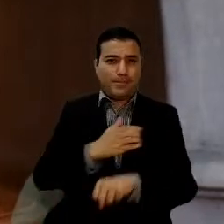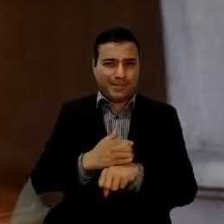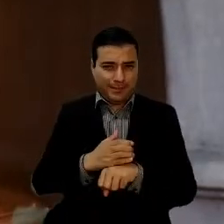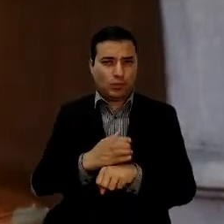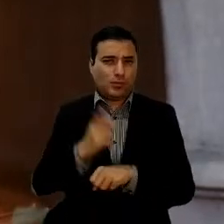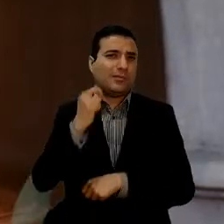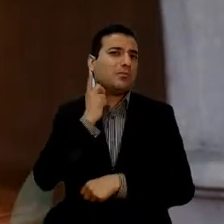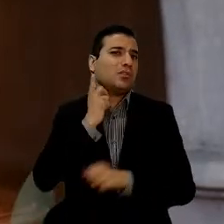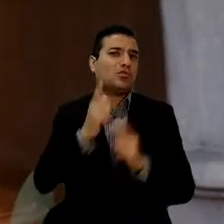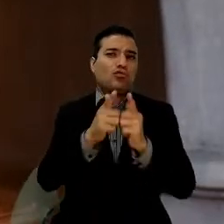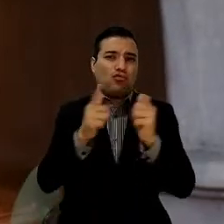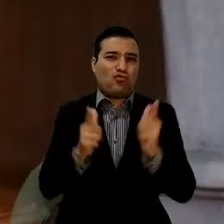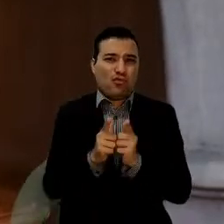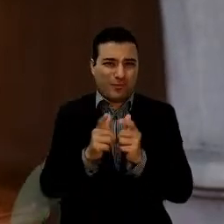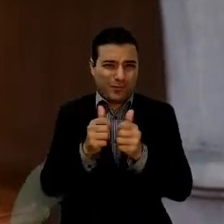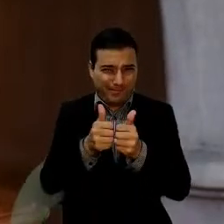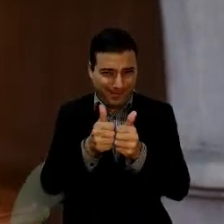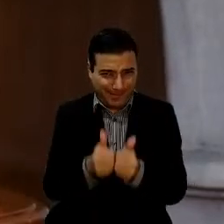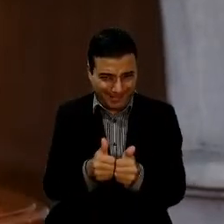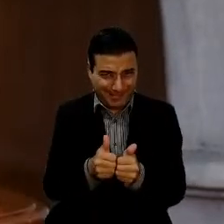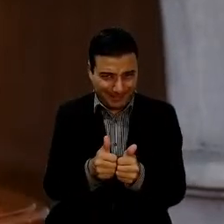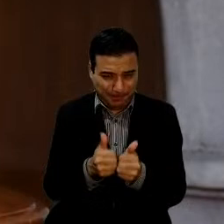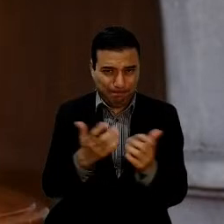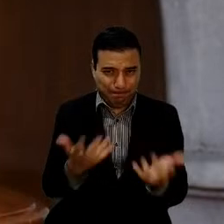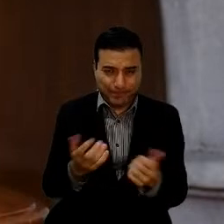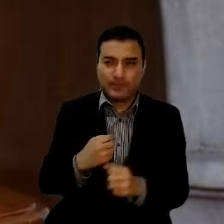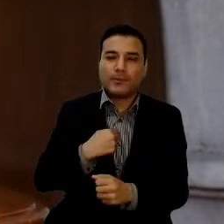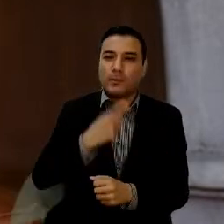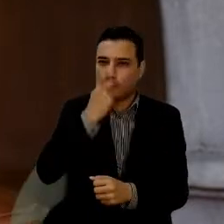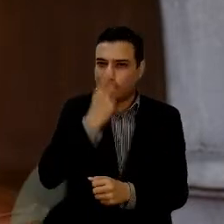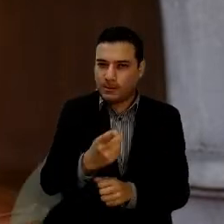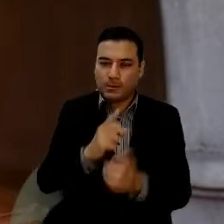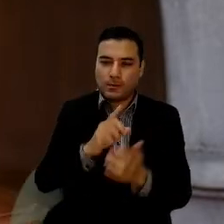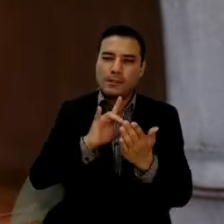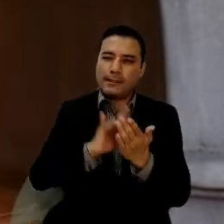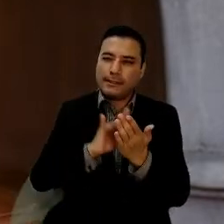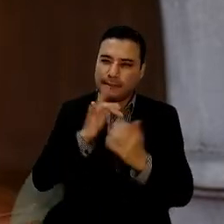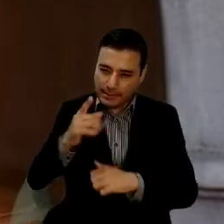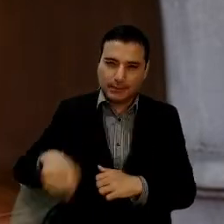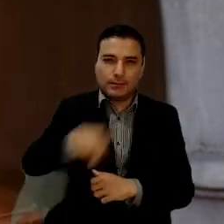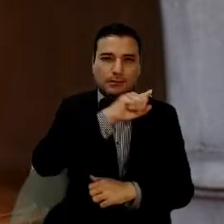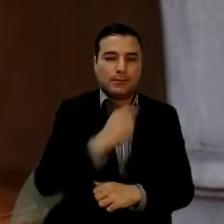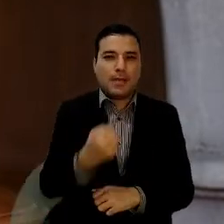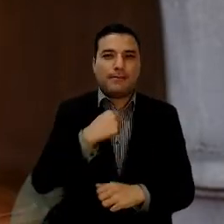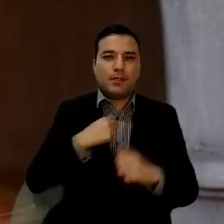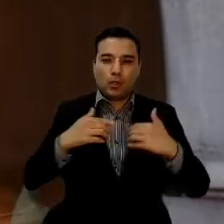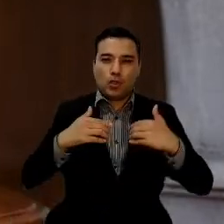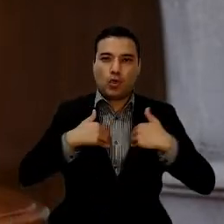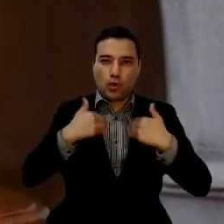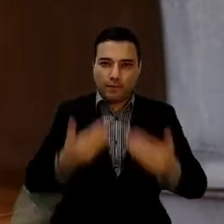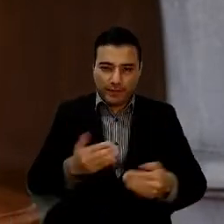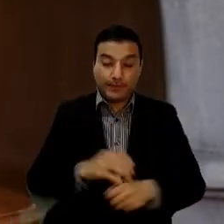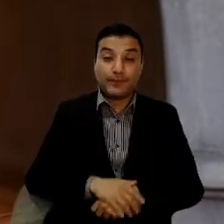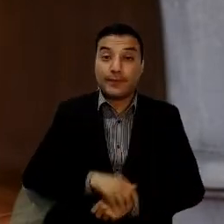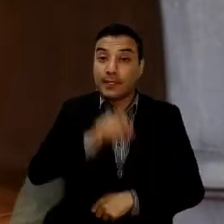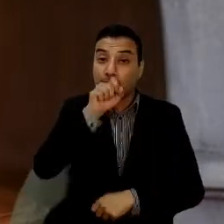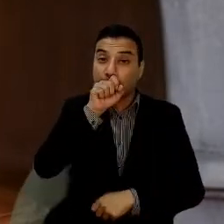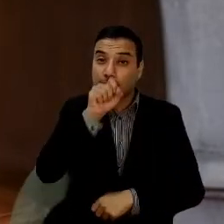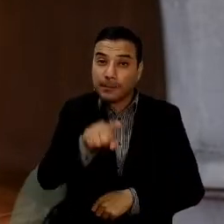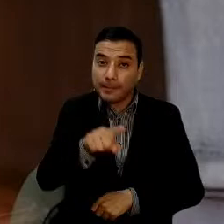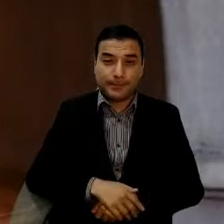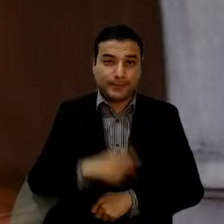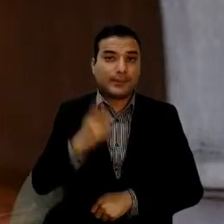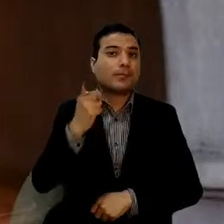que integramos la Diputación Permanente, agradecemos el voto de confianza y, por supuesto, los diputados y